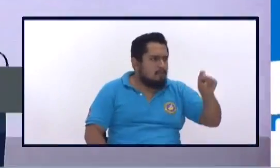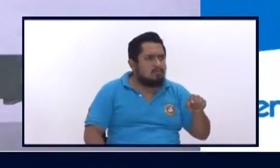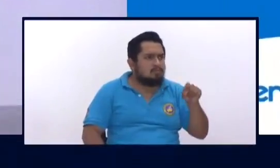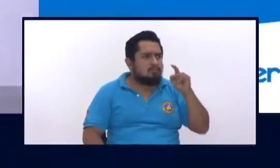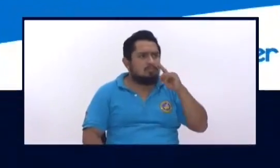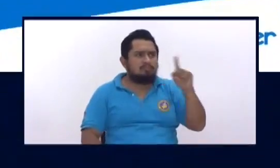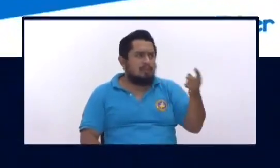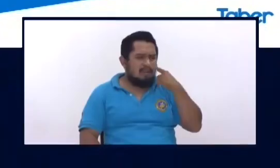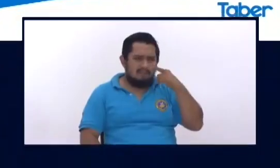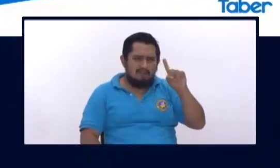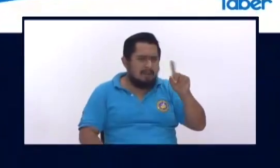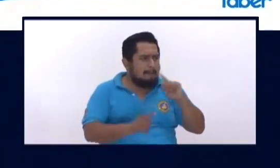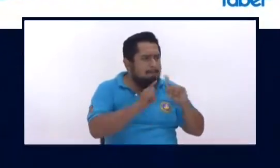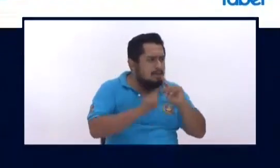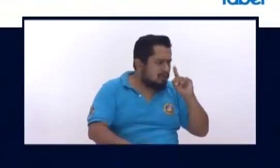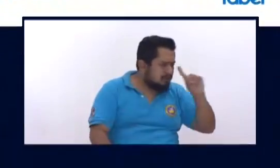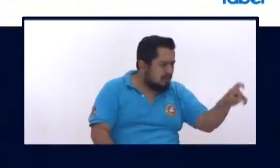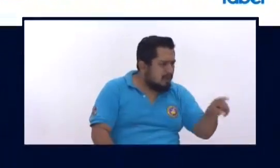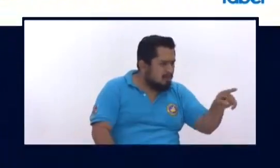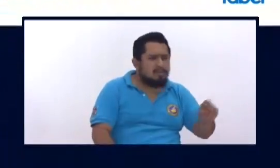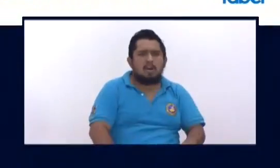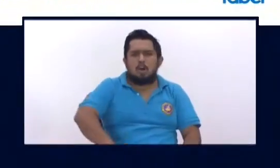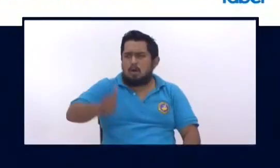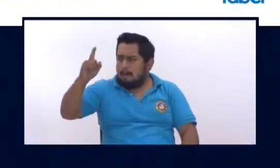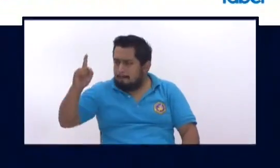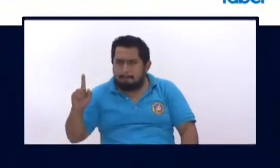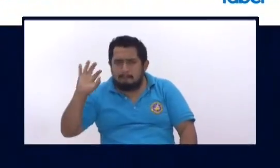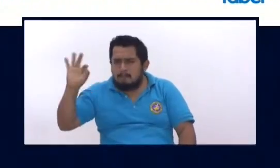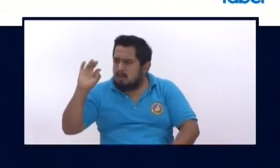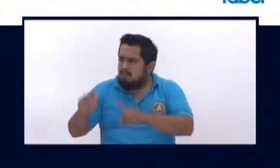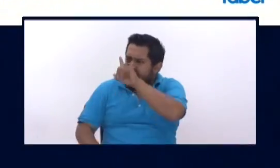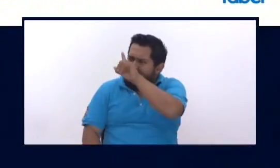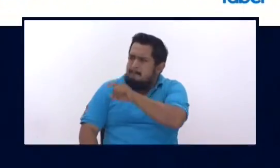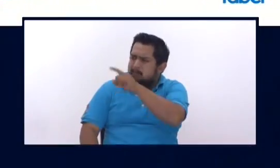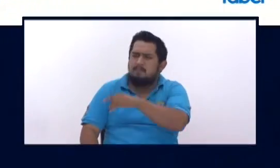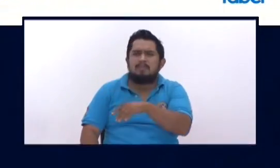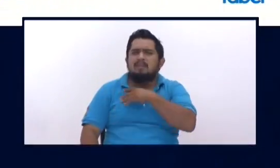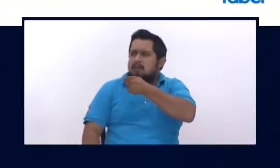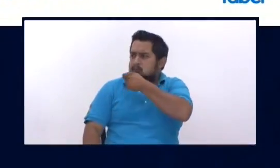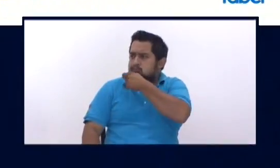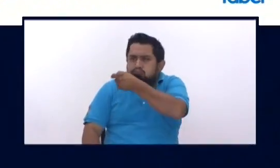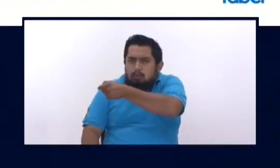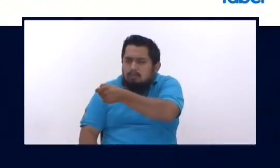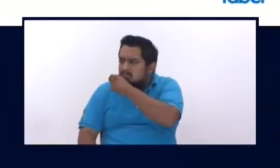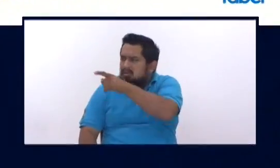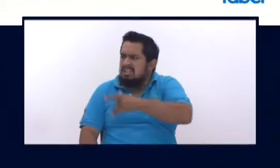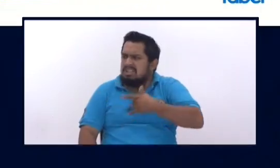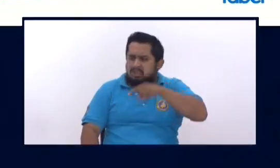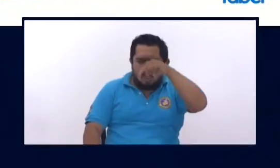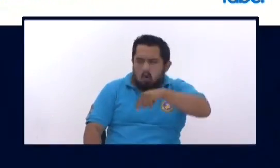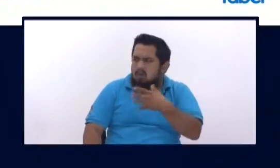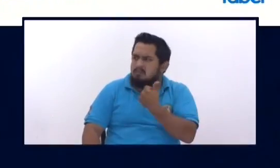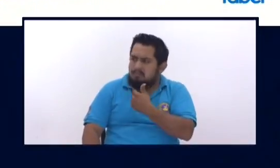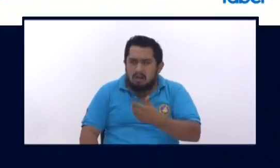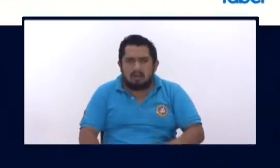dije ávila que hubiese dicho y ya habla me gustaría preguntarle a los grandes evangelistas como billy graham que siente de estas cosas